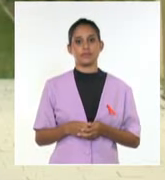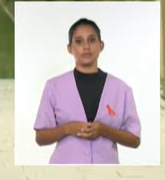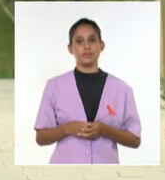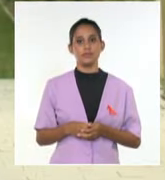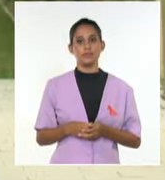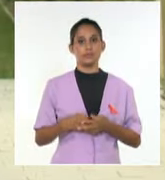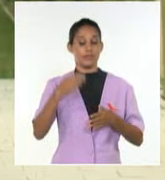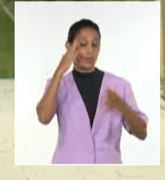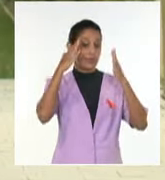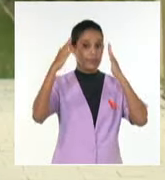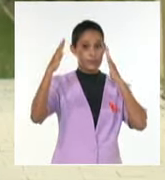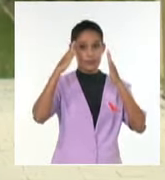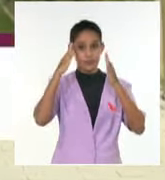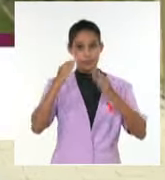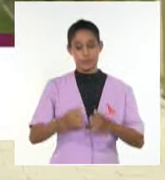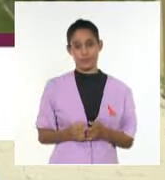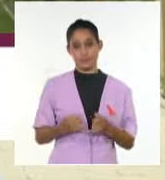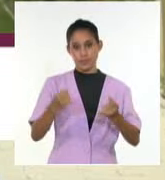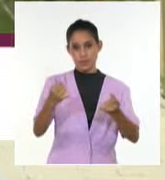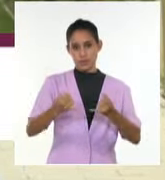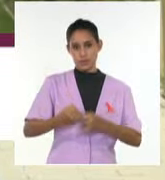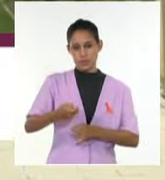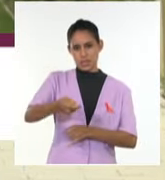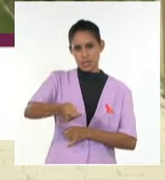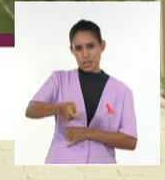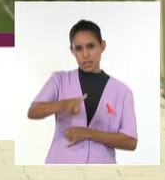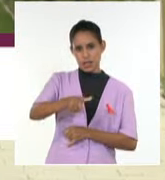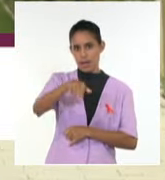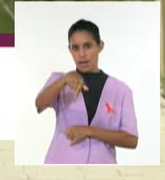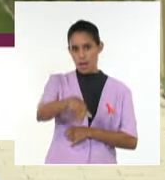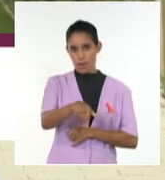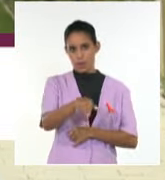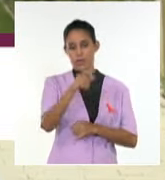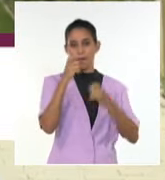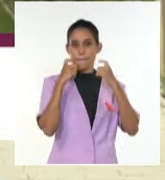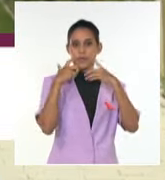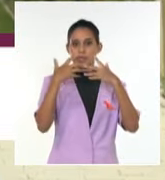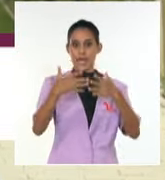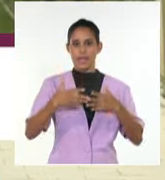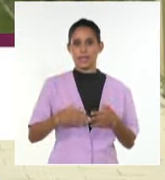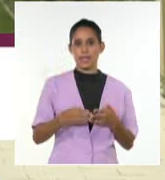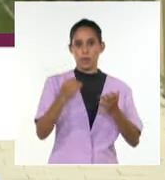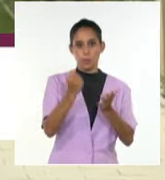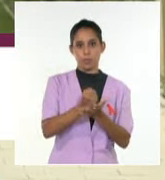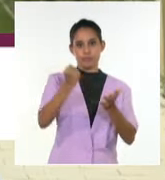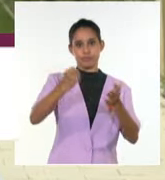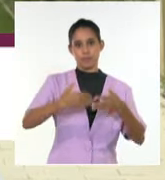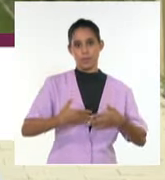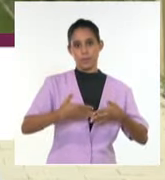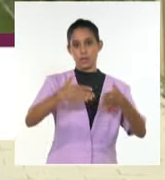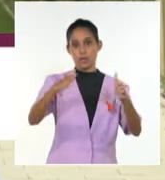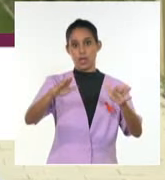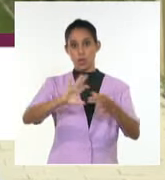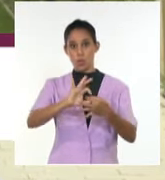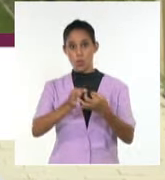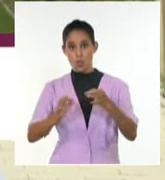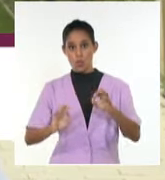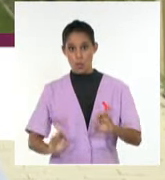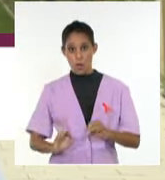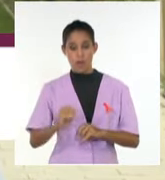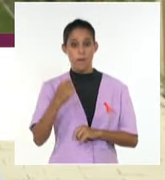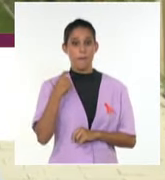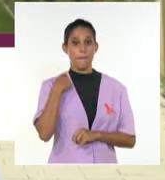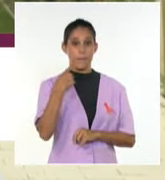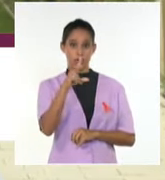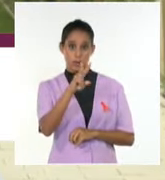Saludos amigos. Cuando falta apenas un día para la inauguración oficial de los 33ª Juegos Olímpicos y ya comenzaron